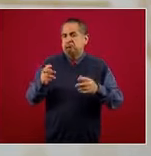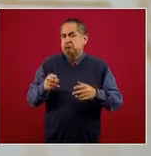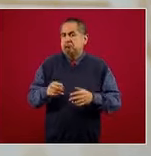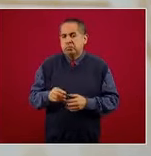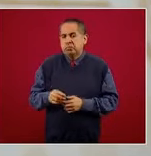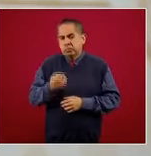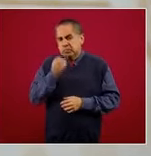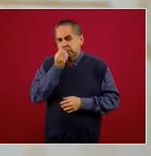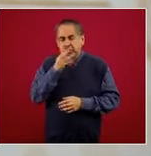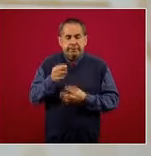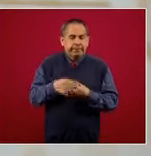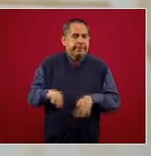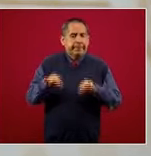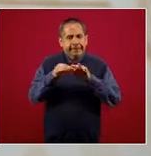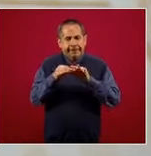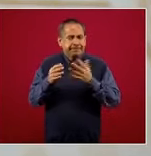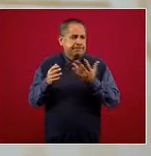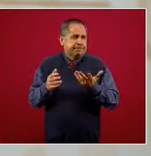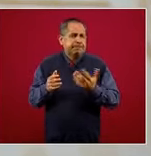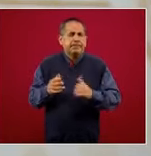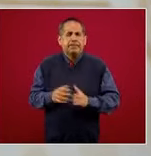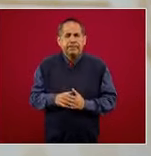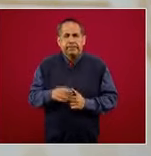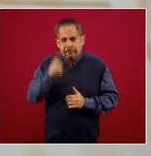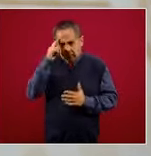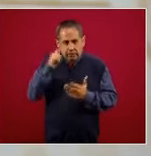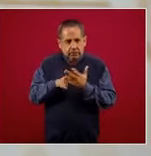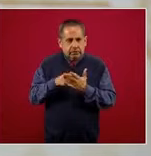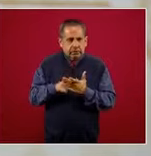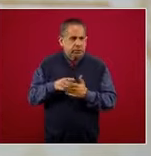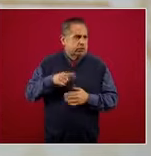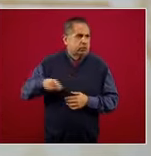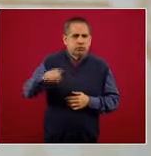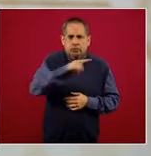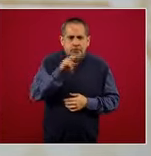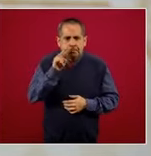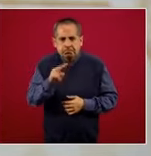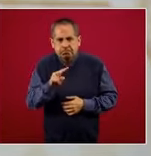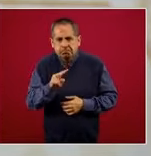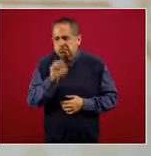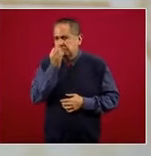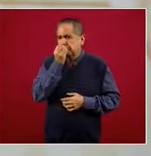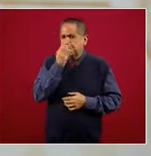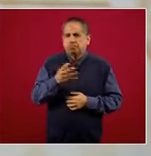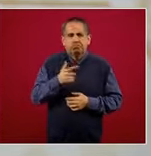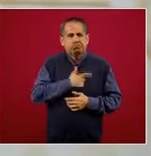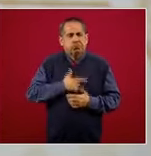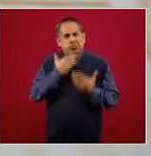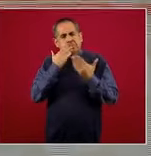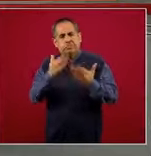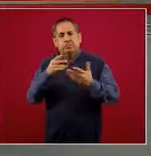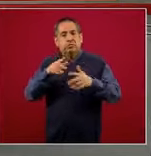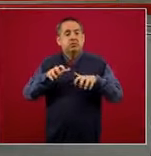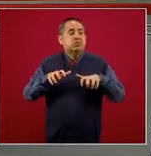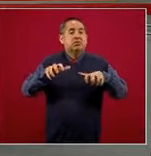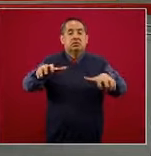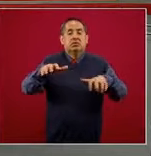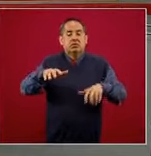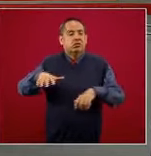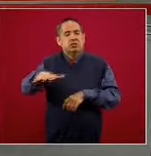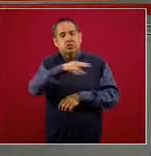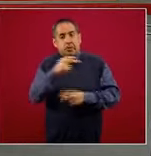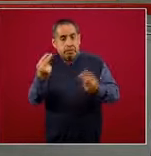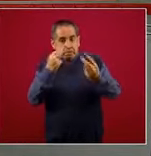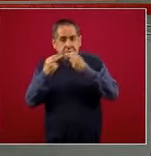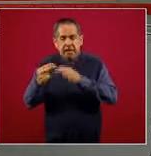sumamente importante, que creo que va a ser del gusto de no solamente los que estamos aquí, sino más bien de la población